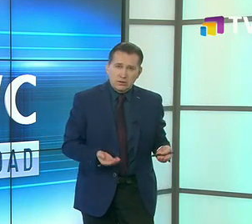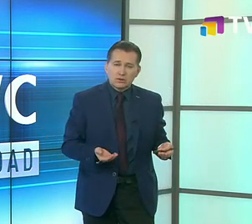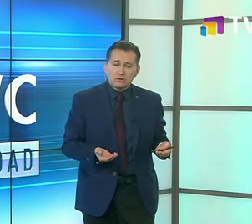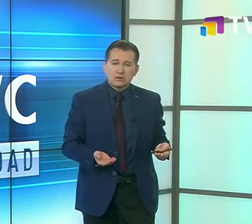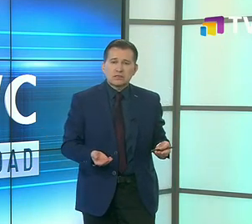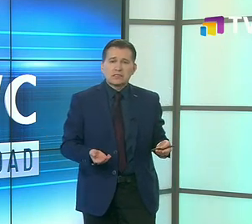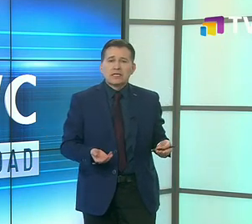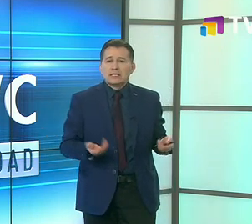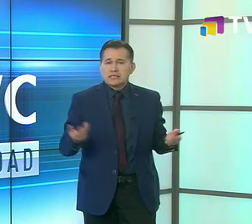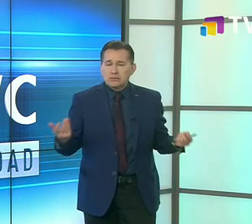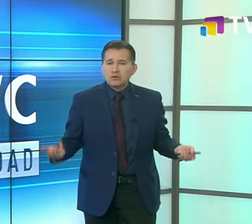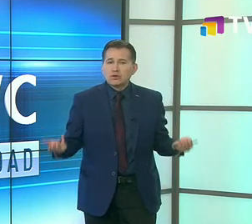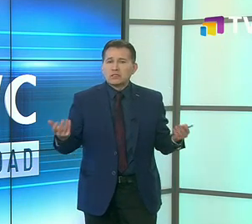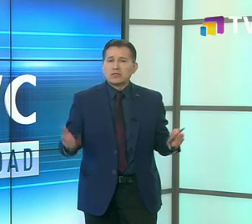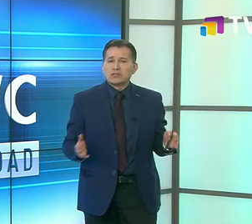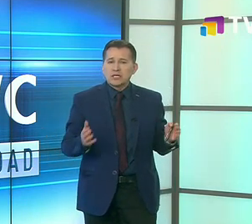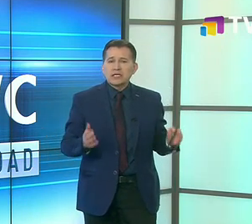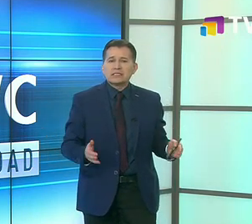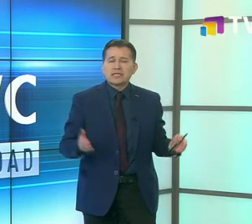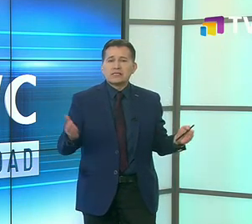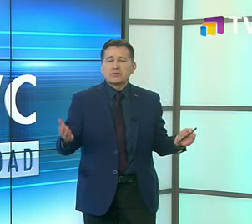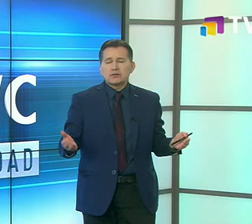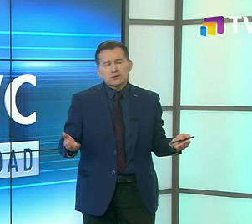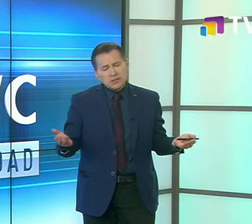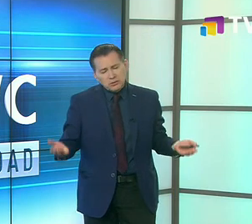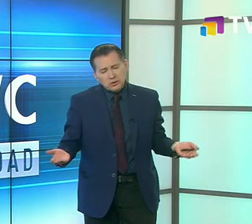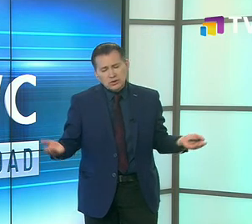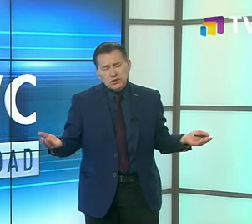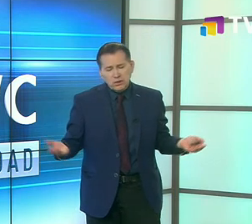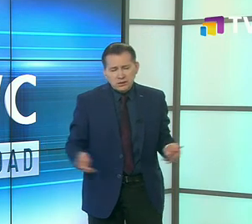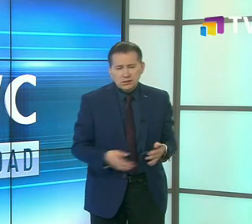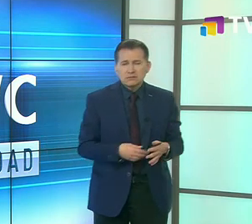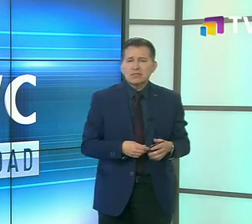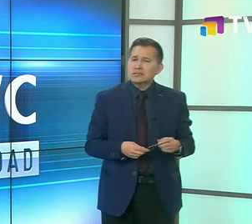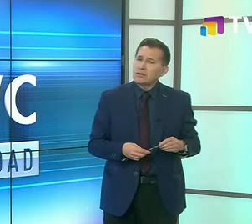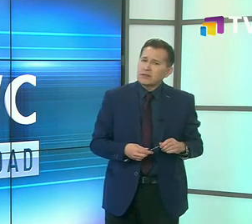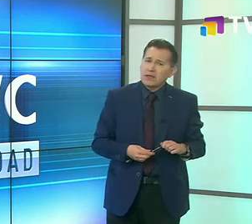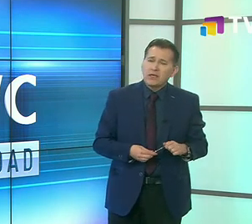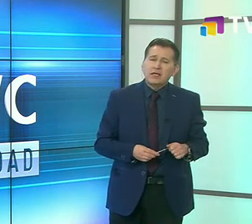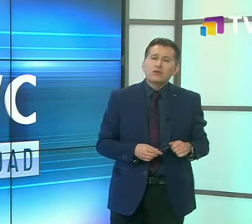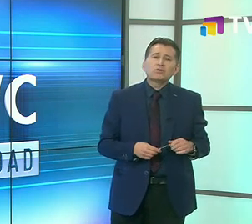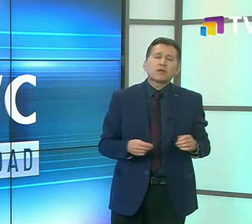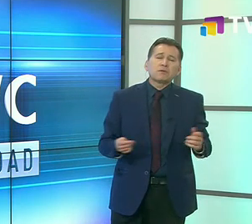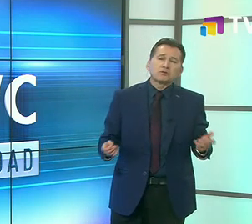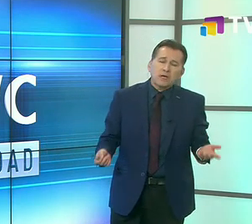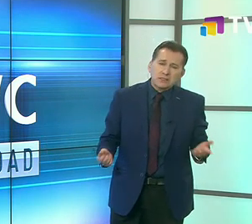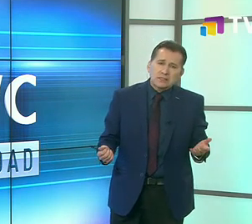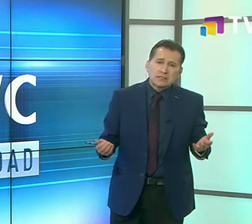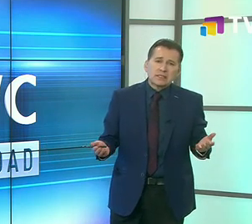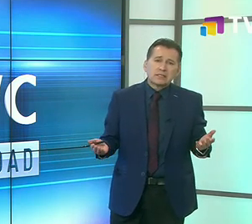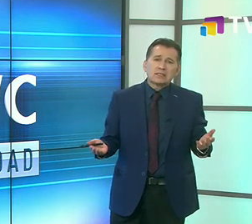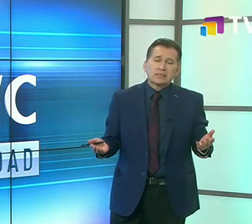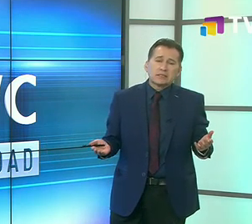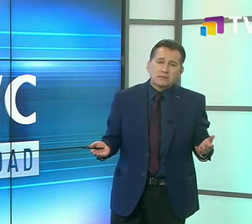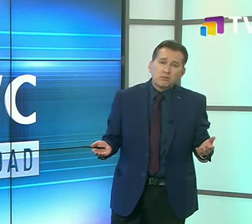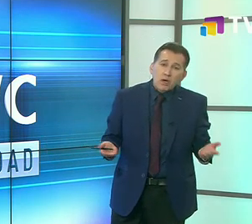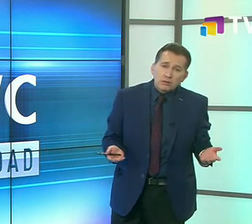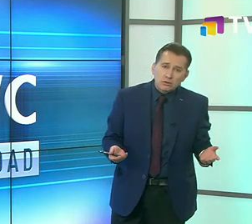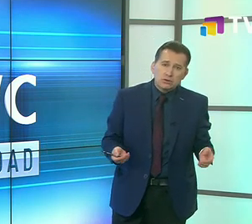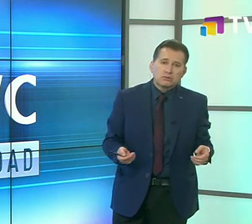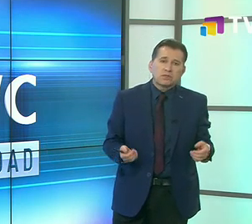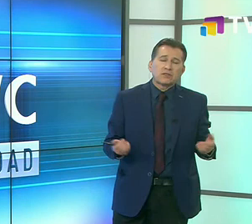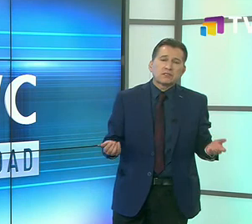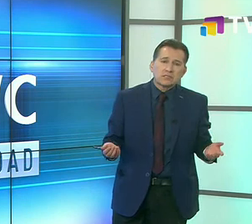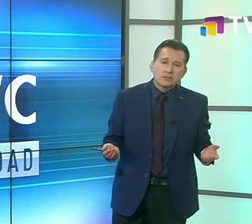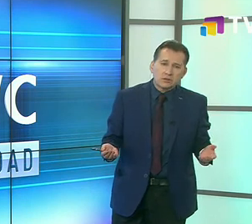este virus. Entonces, si el mundo entero está en este aislamiento, seamos consecuentes, es la verdad. No esperemos más